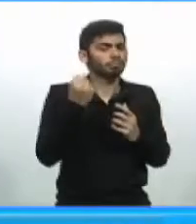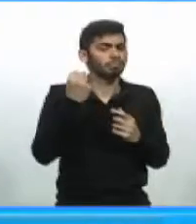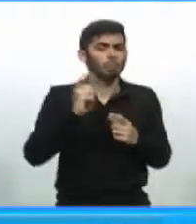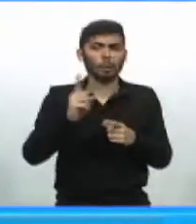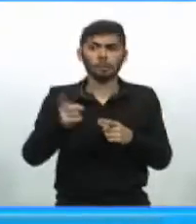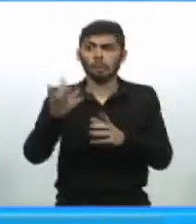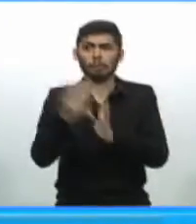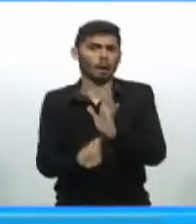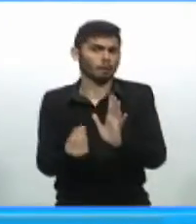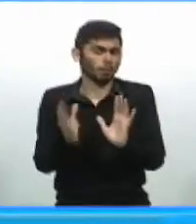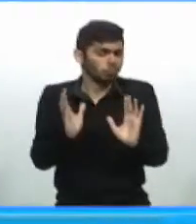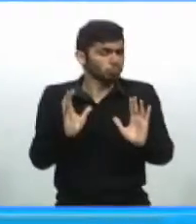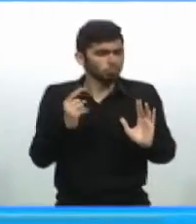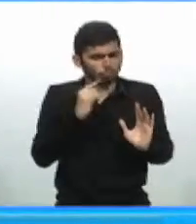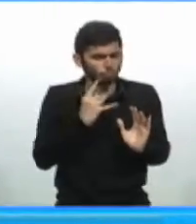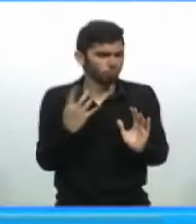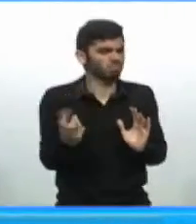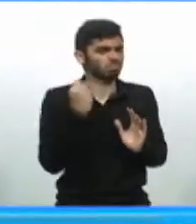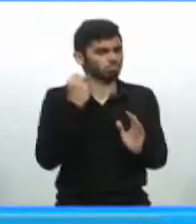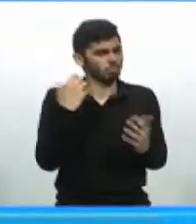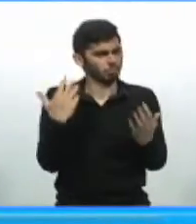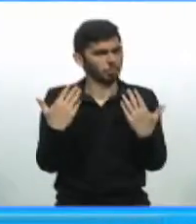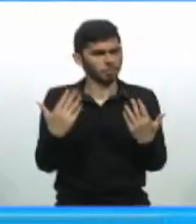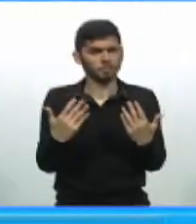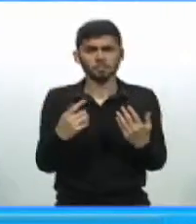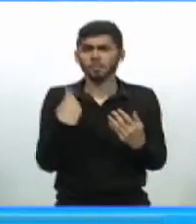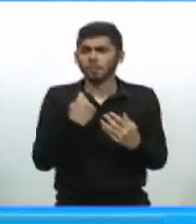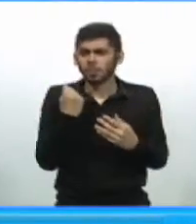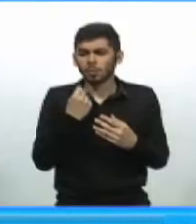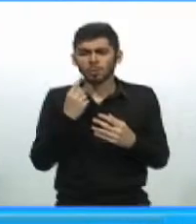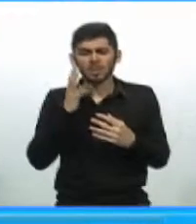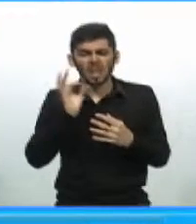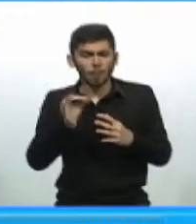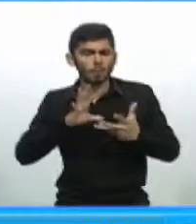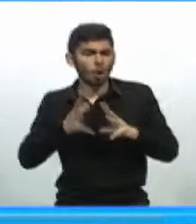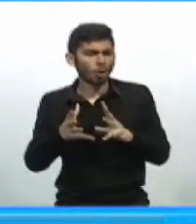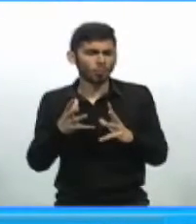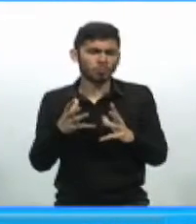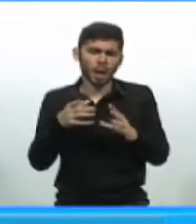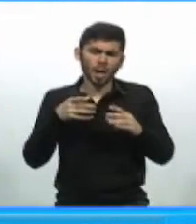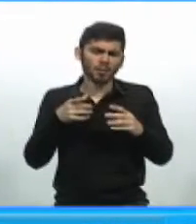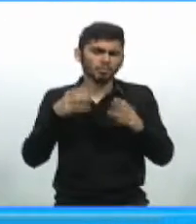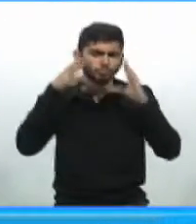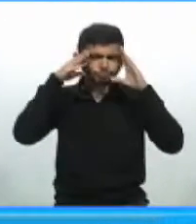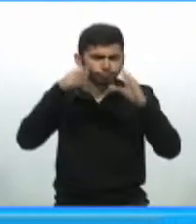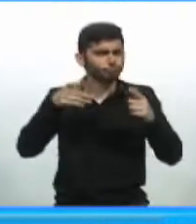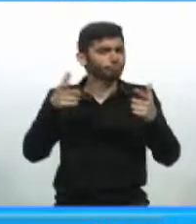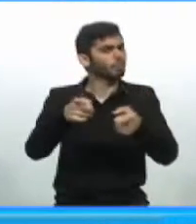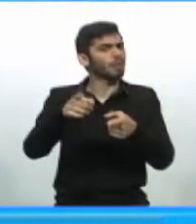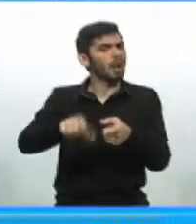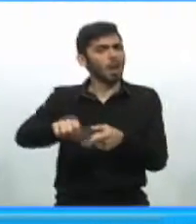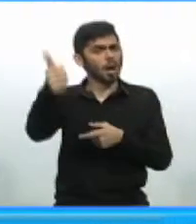nosotros somos los que tenemos que saber lo que vamos a hacer, saber que vamos a salir a ganar desde el comienzo del partido, que es